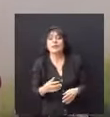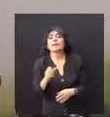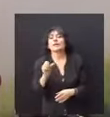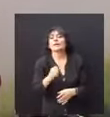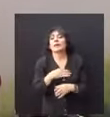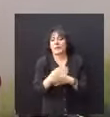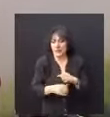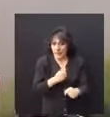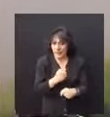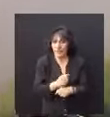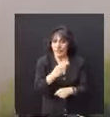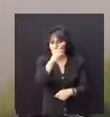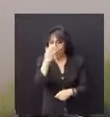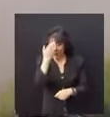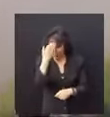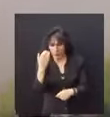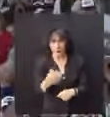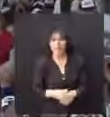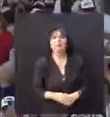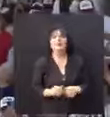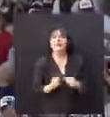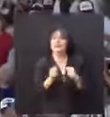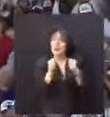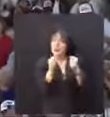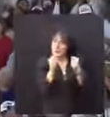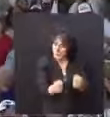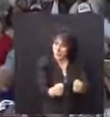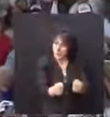han hecho las mujeres mexicanas.